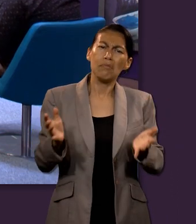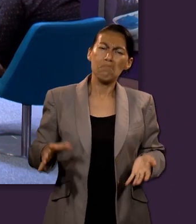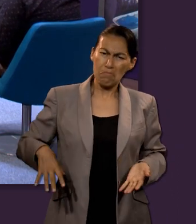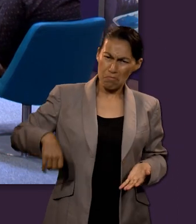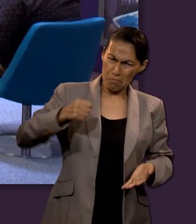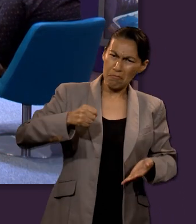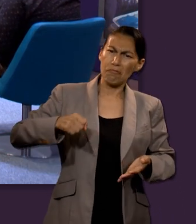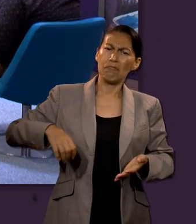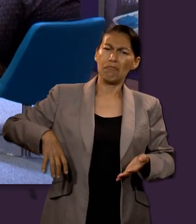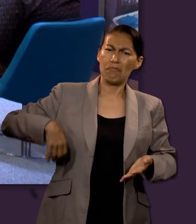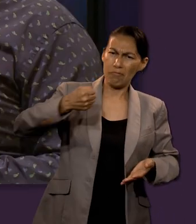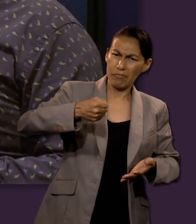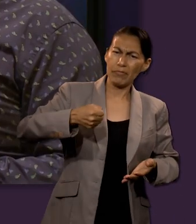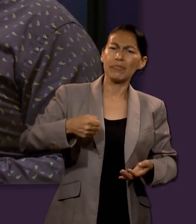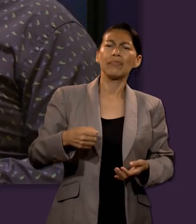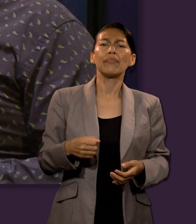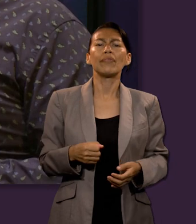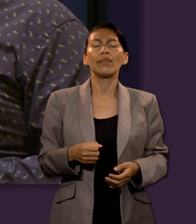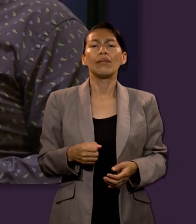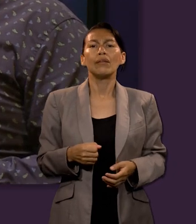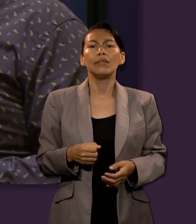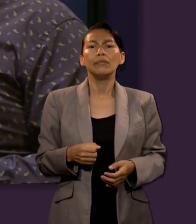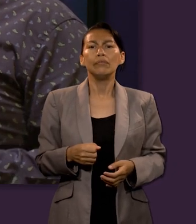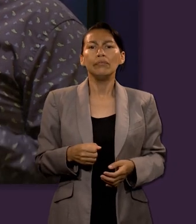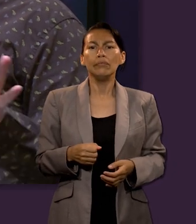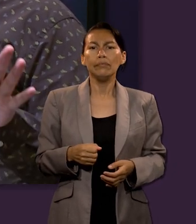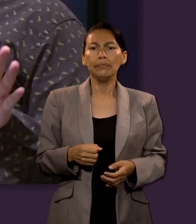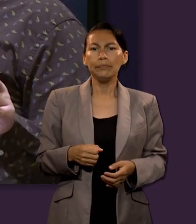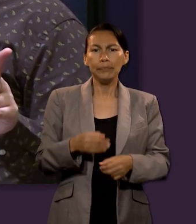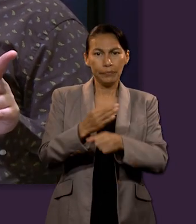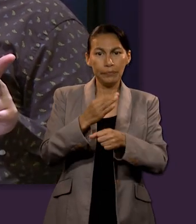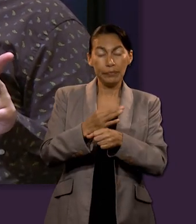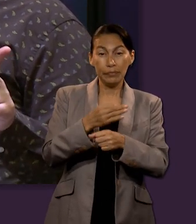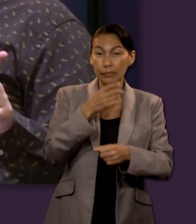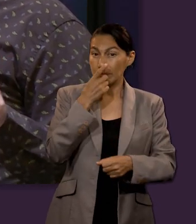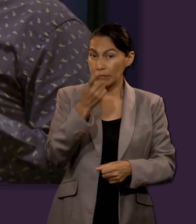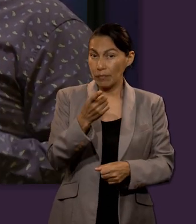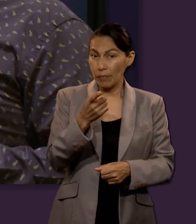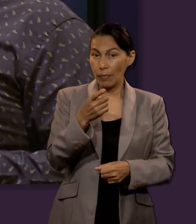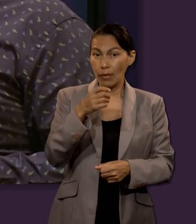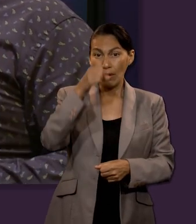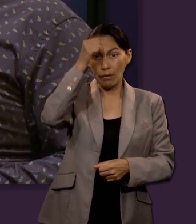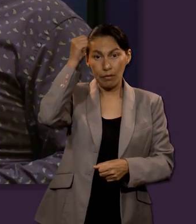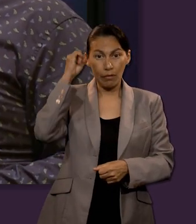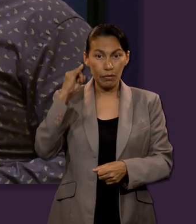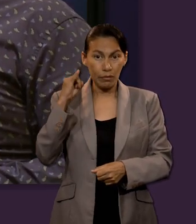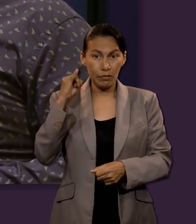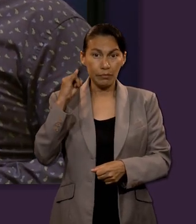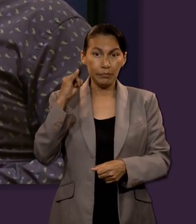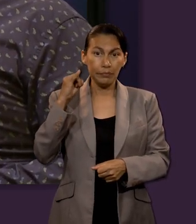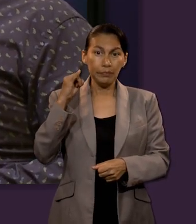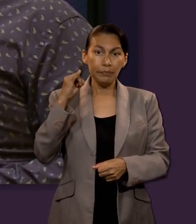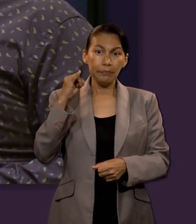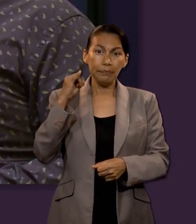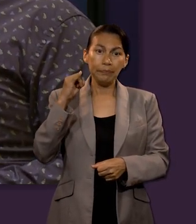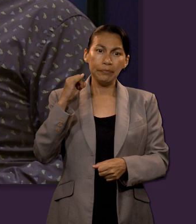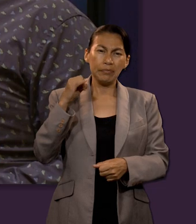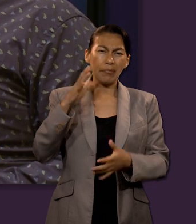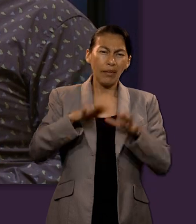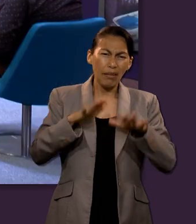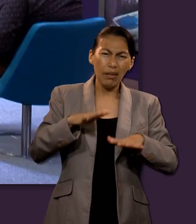esperar en dios y ahorita que mencionaba la cita de estar ahí eso de irritarse es muy